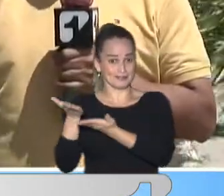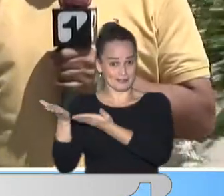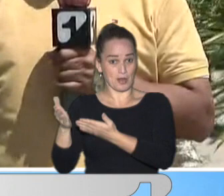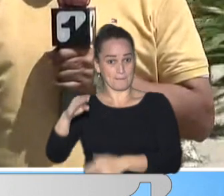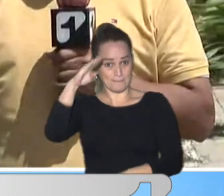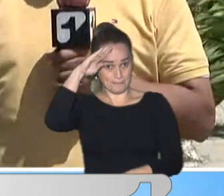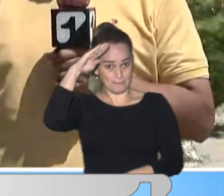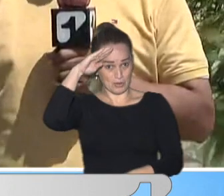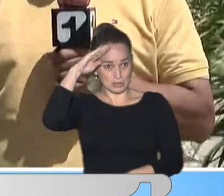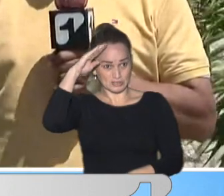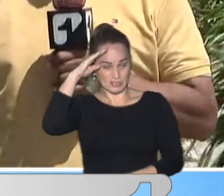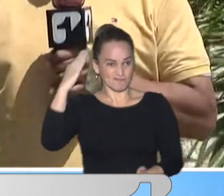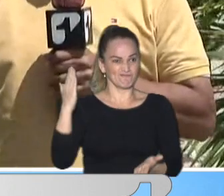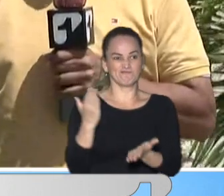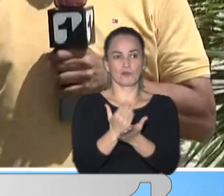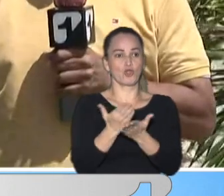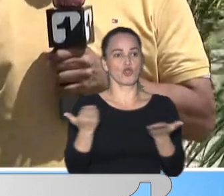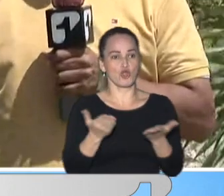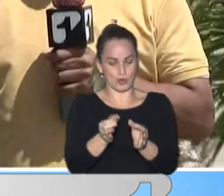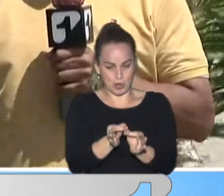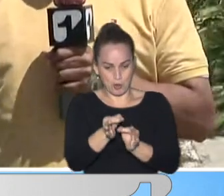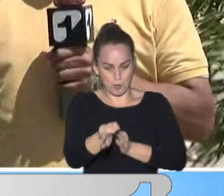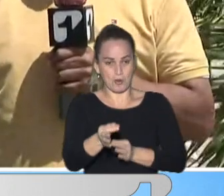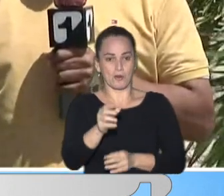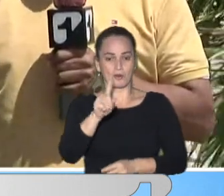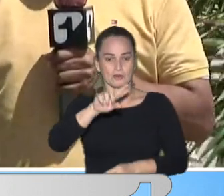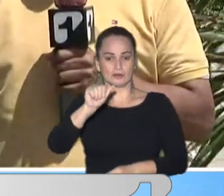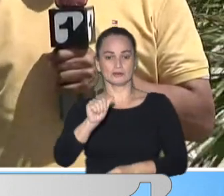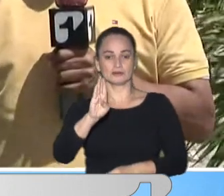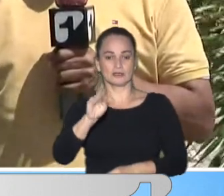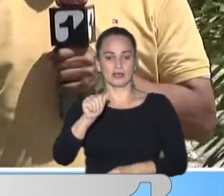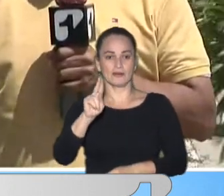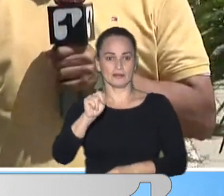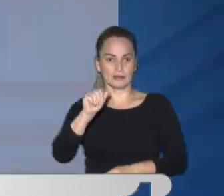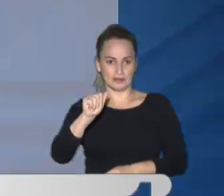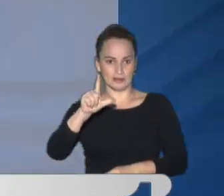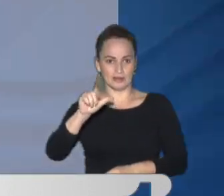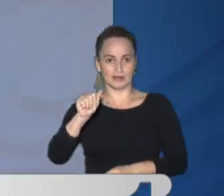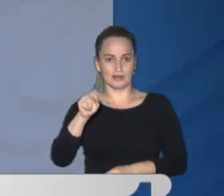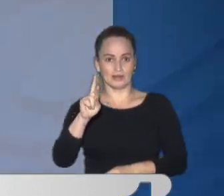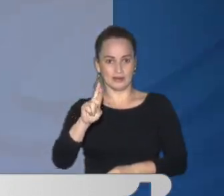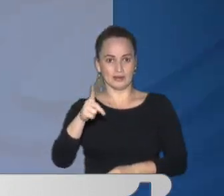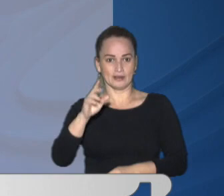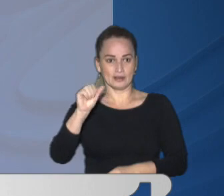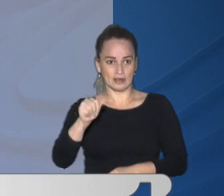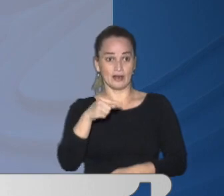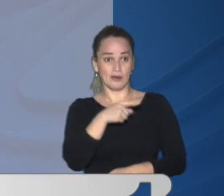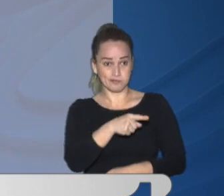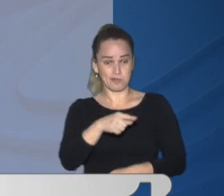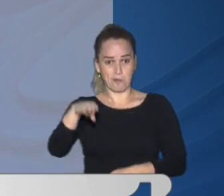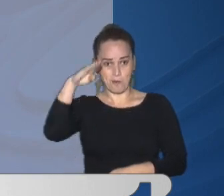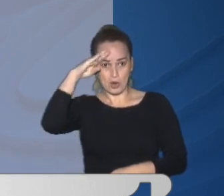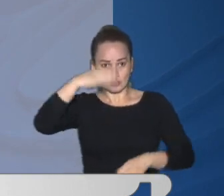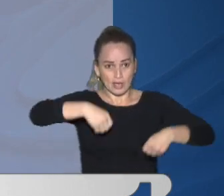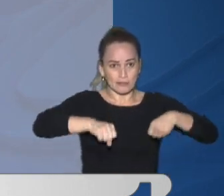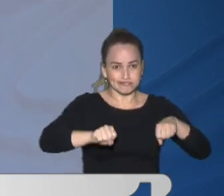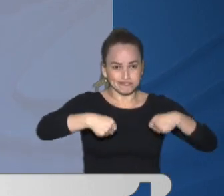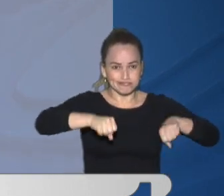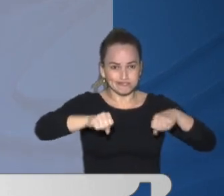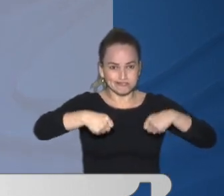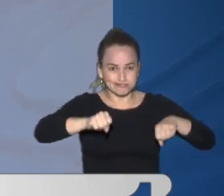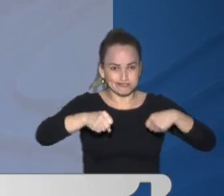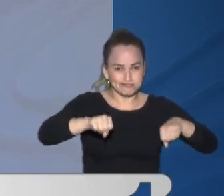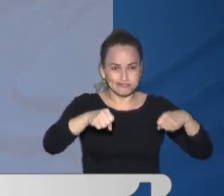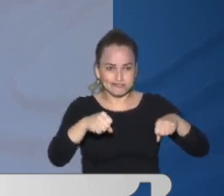en el municipio de Sabana Larga, en el centro del departamento del Atlántico. El patrullero se desplazaba en una motocicleta